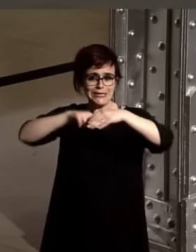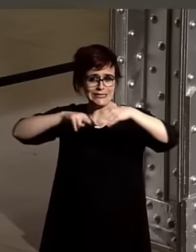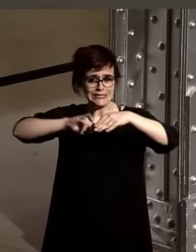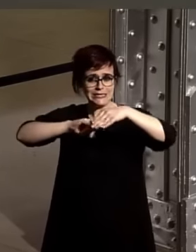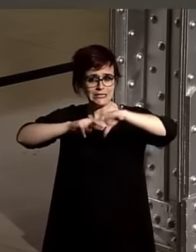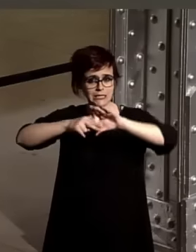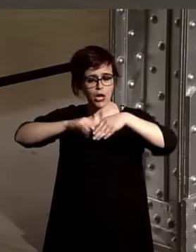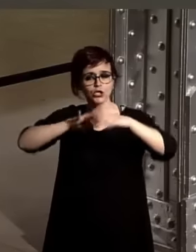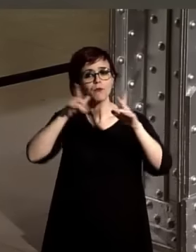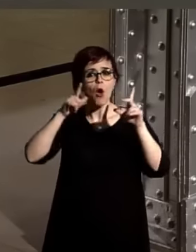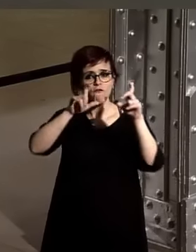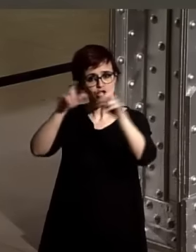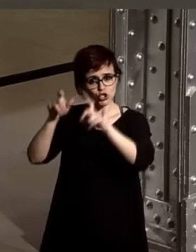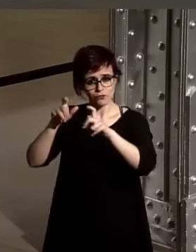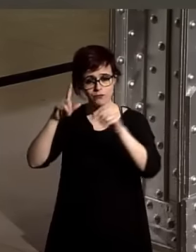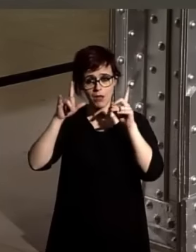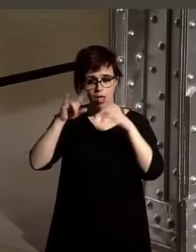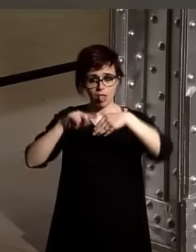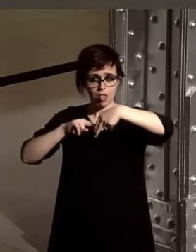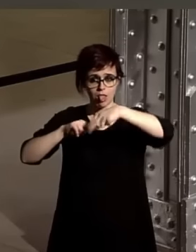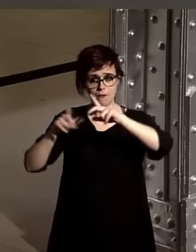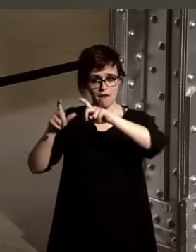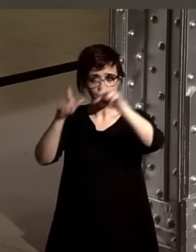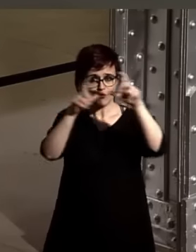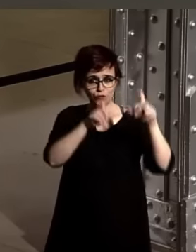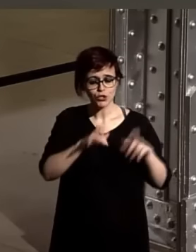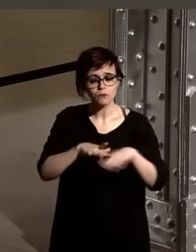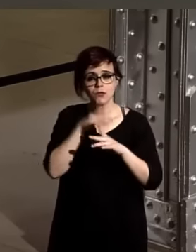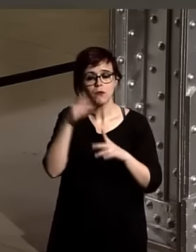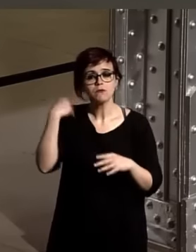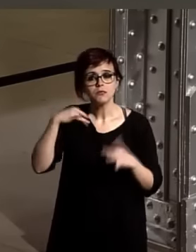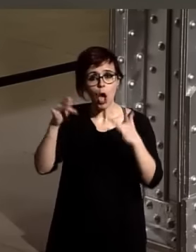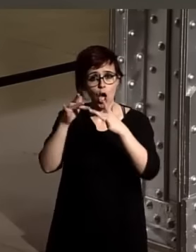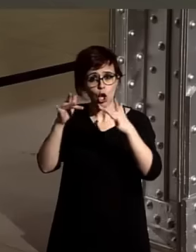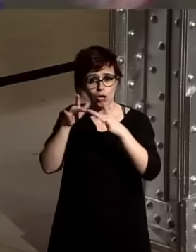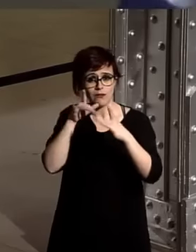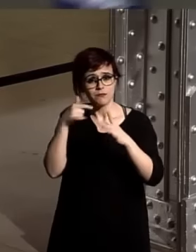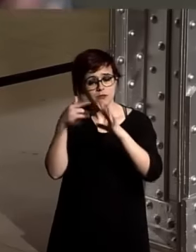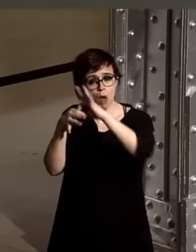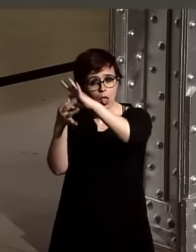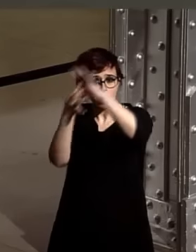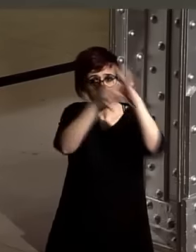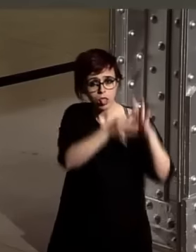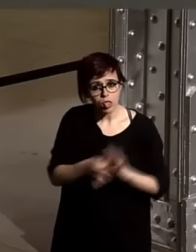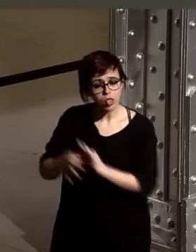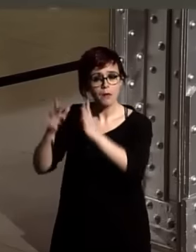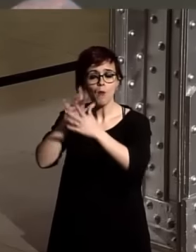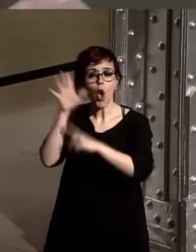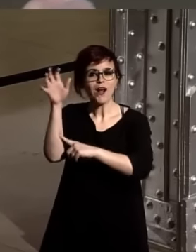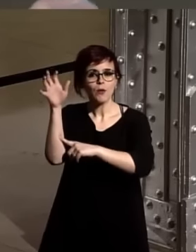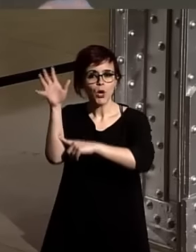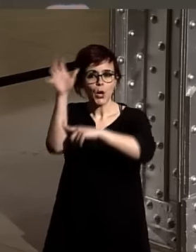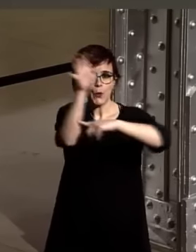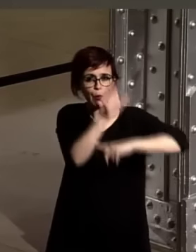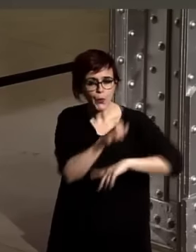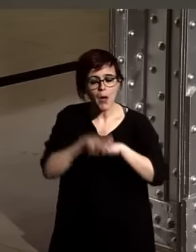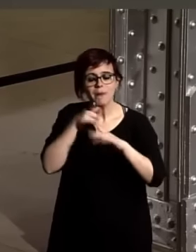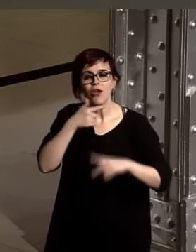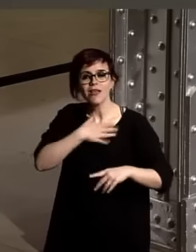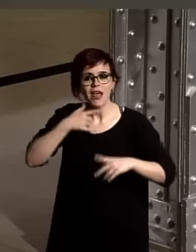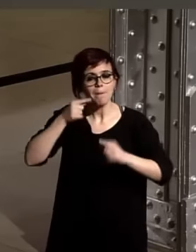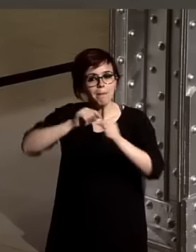cerebro haces como fotos vale y Cuando haces el conect Tom ves las las conexiones neuronales pero la idea del Brain es medir la